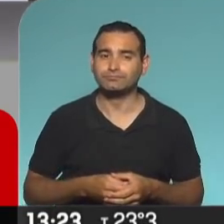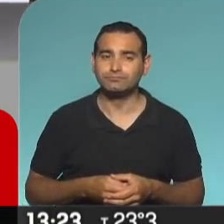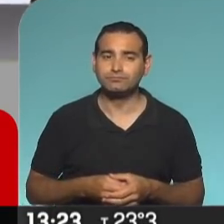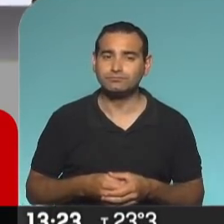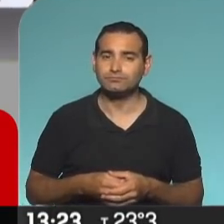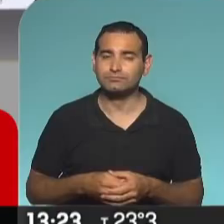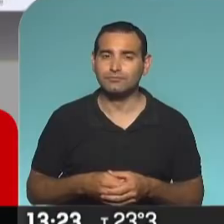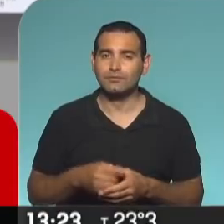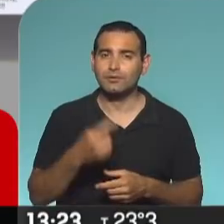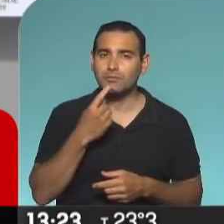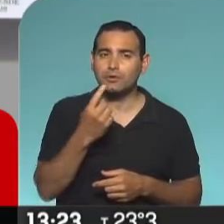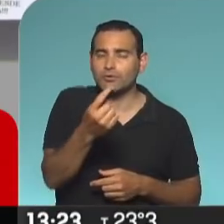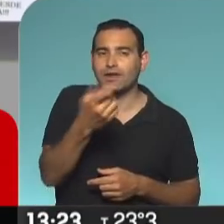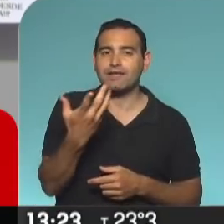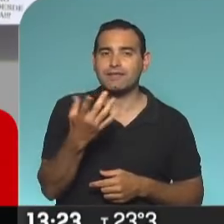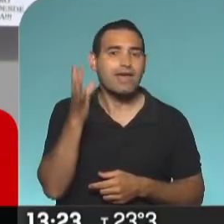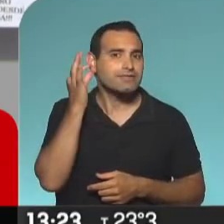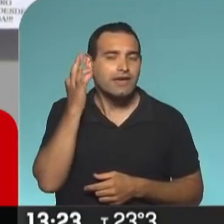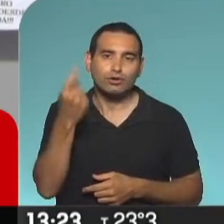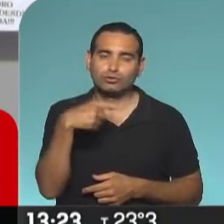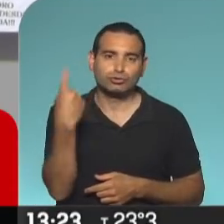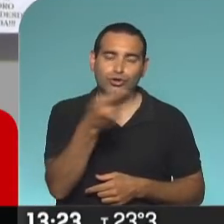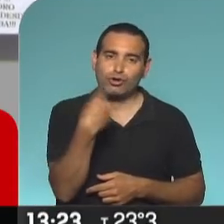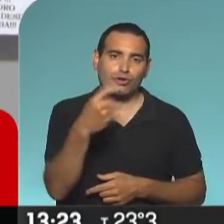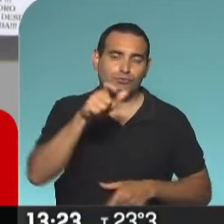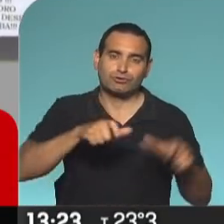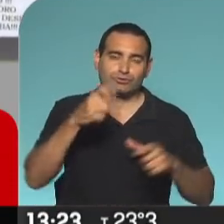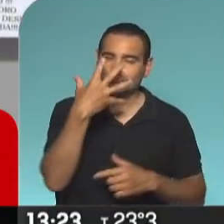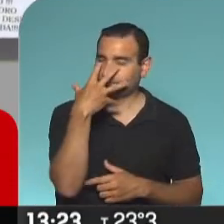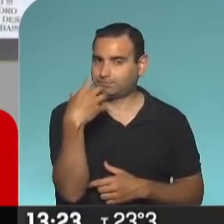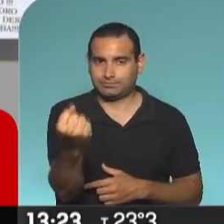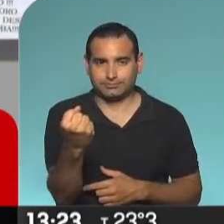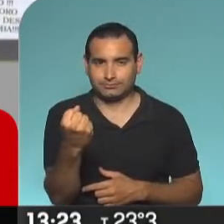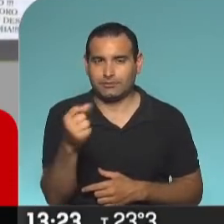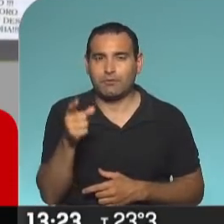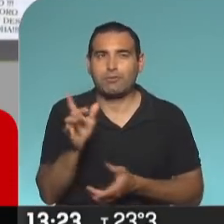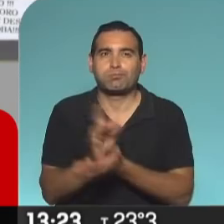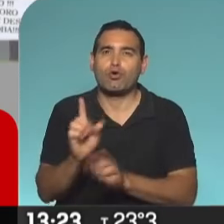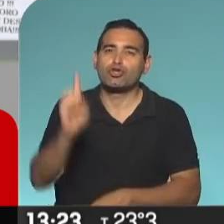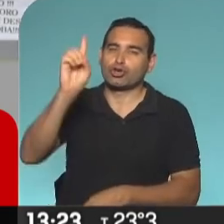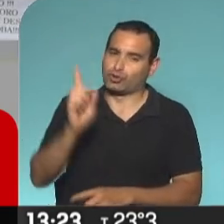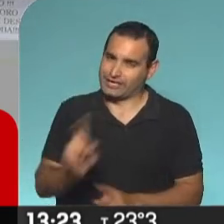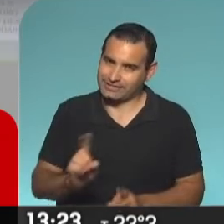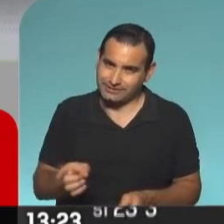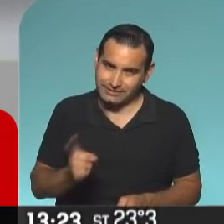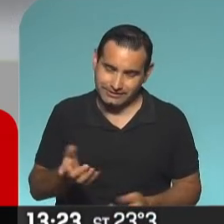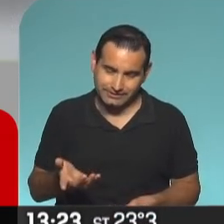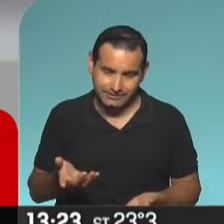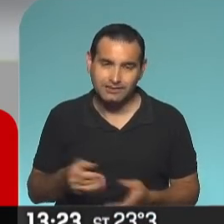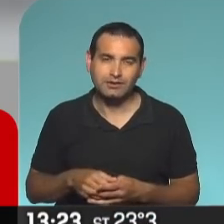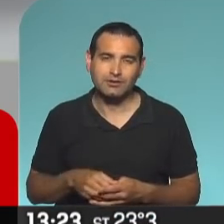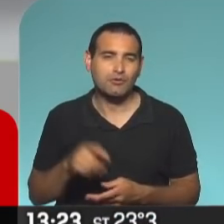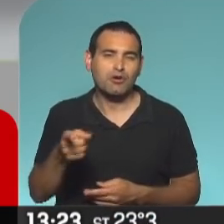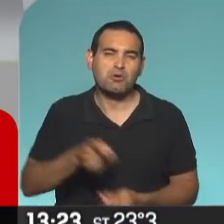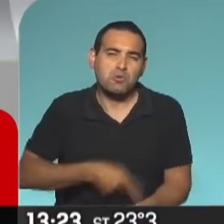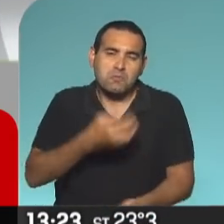abre el magnetismo de Diego, que era casi un dios aquí en la tierra, pero no era Dios, evidentemente, acostumbrado a hacer